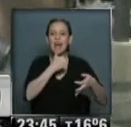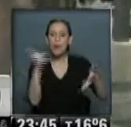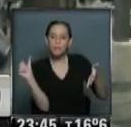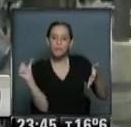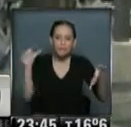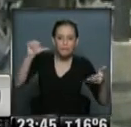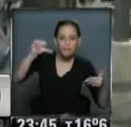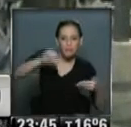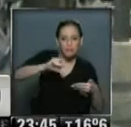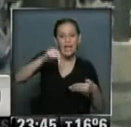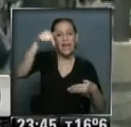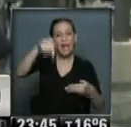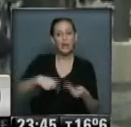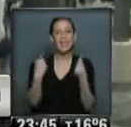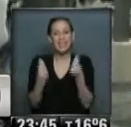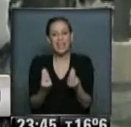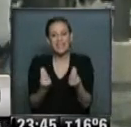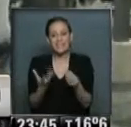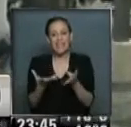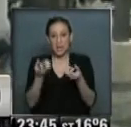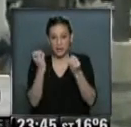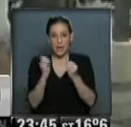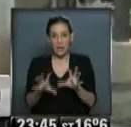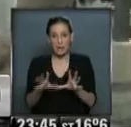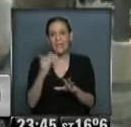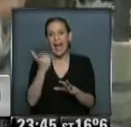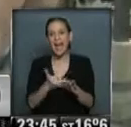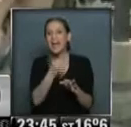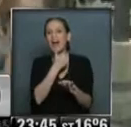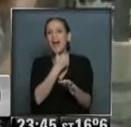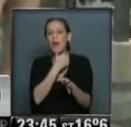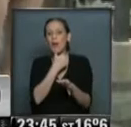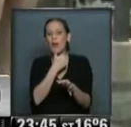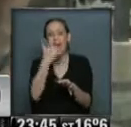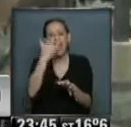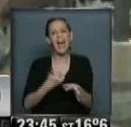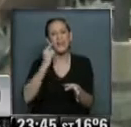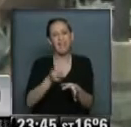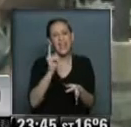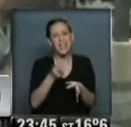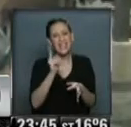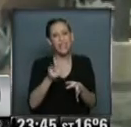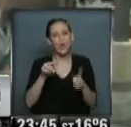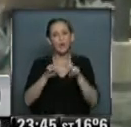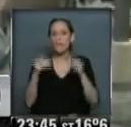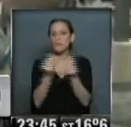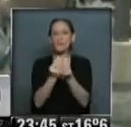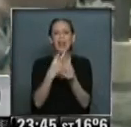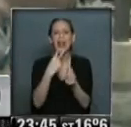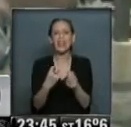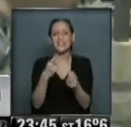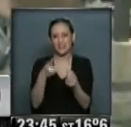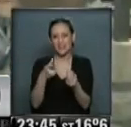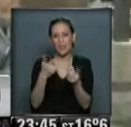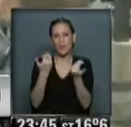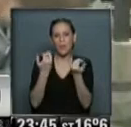Y ahora lo que va a hacer él es escurrirla. Vos fijate que vuelan algunas gotitas de agua, lo cual es bastante peligroso con toda la electrónica que hay ahí, porque esa gotita de agua se puede meter